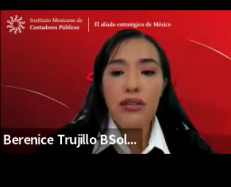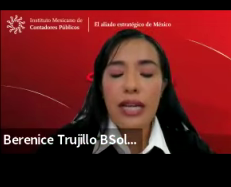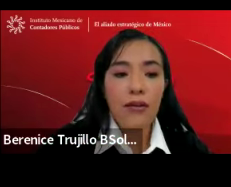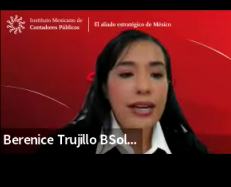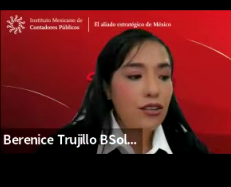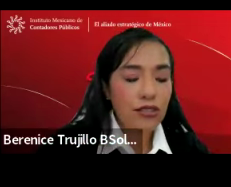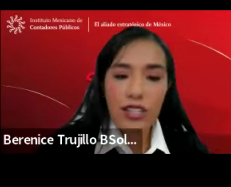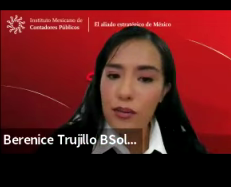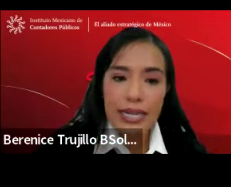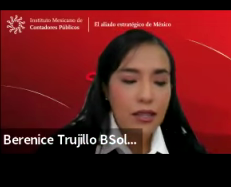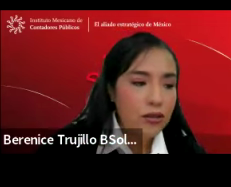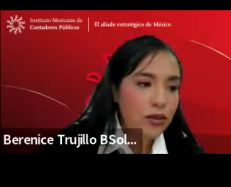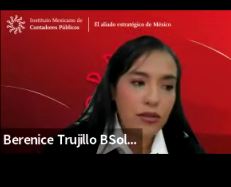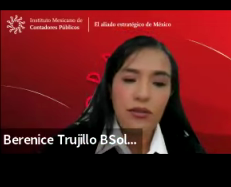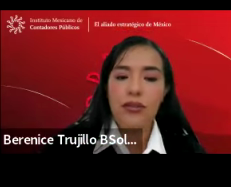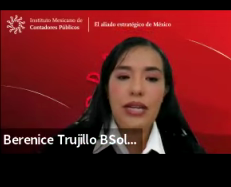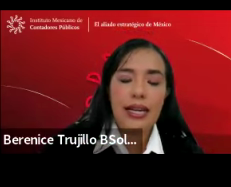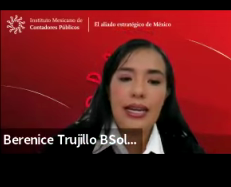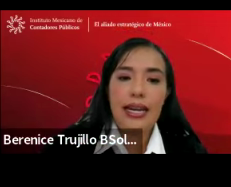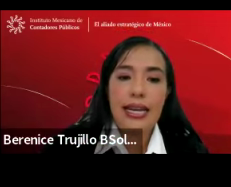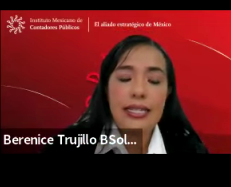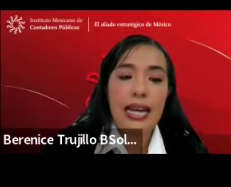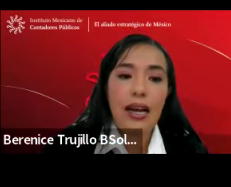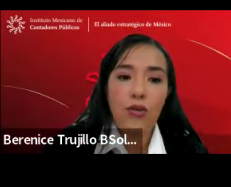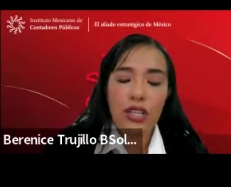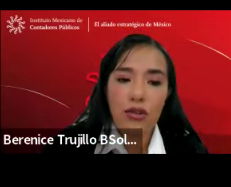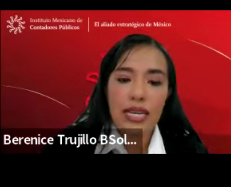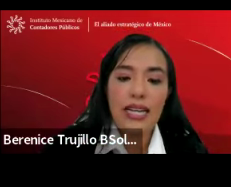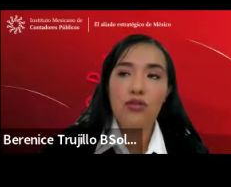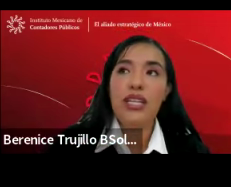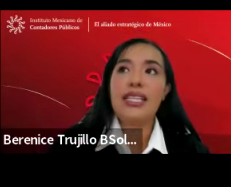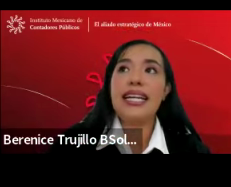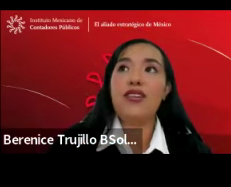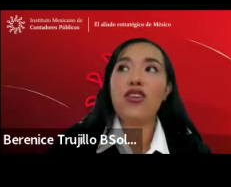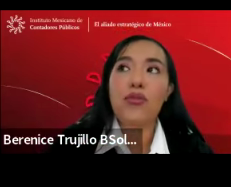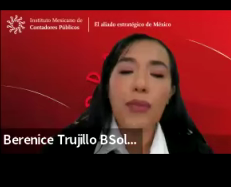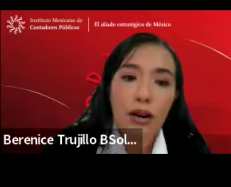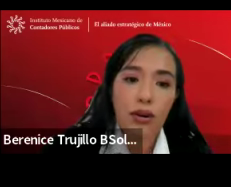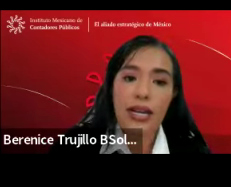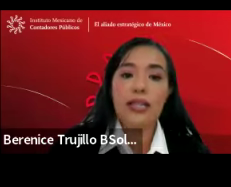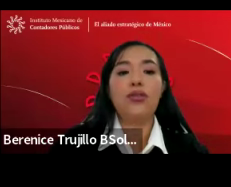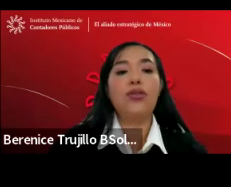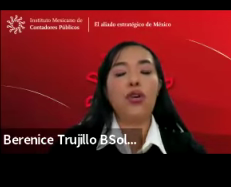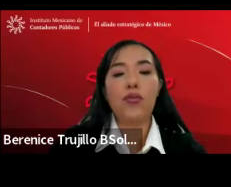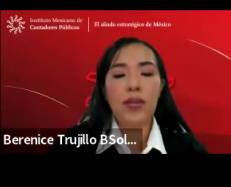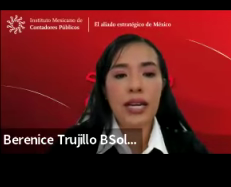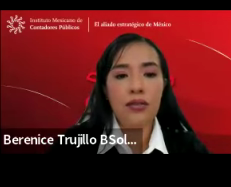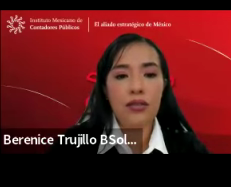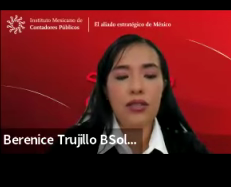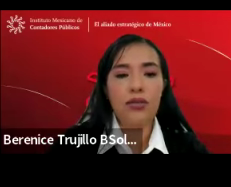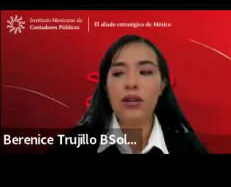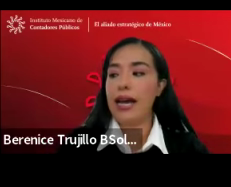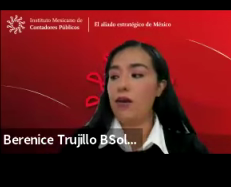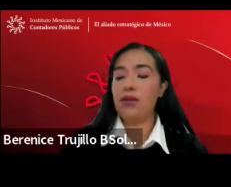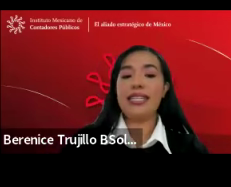les recomiendo que aunque no sea obligatorio esta auditoría, si ustedes salieron como bajo riesgo o como